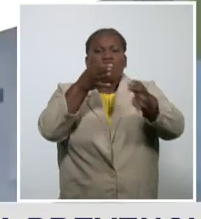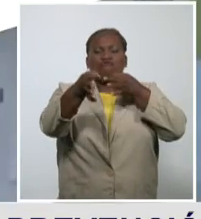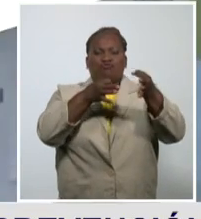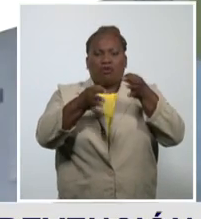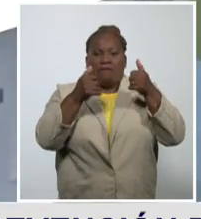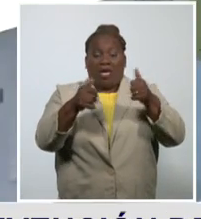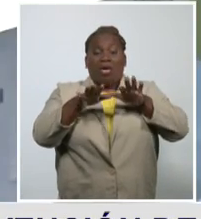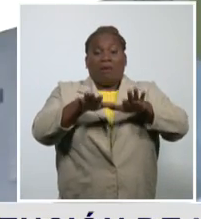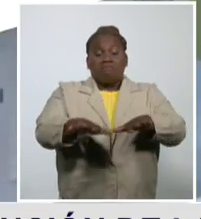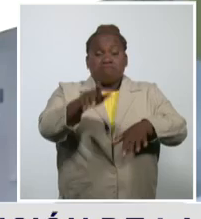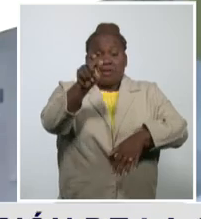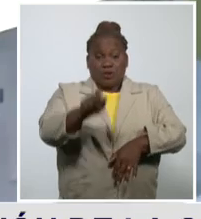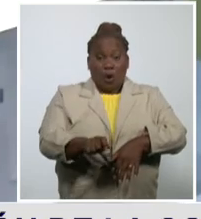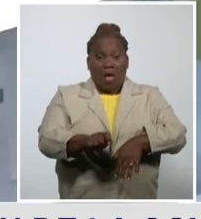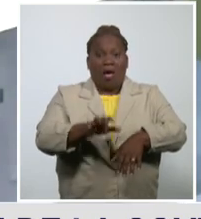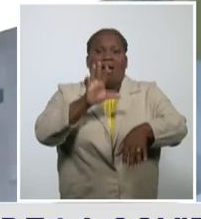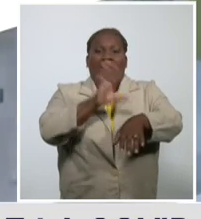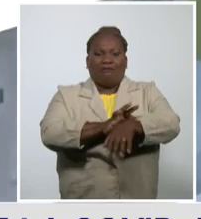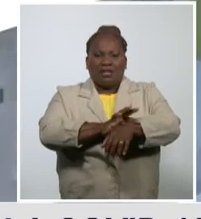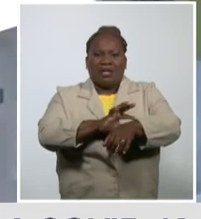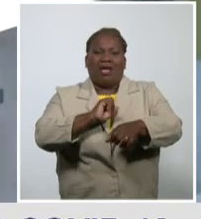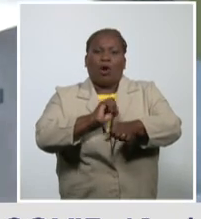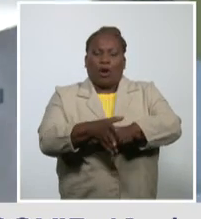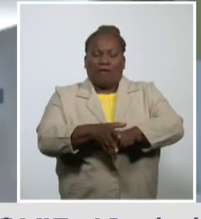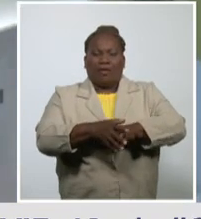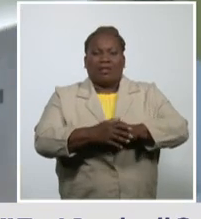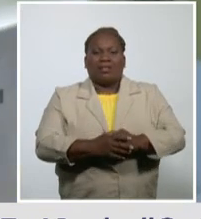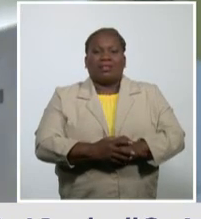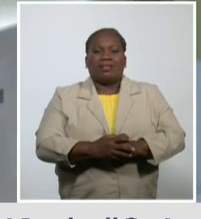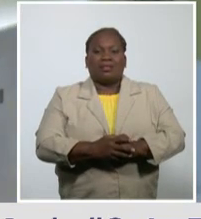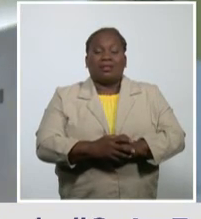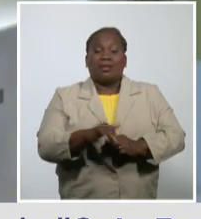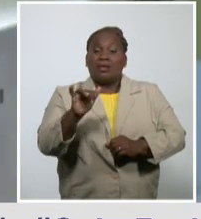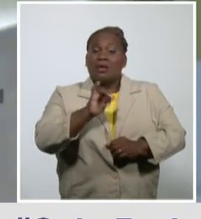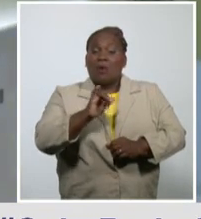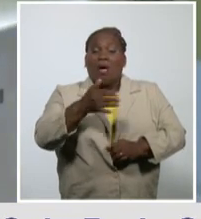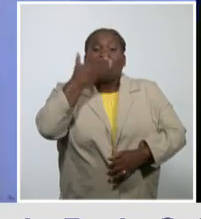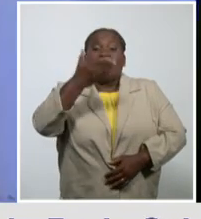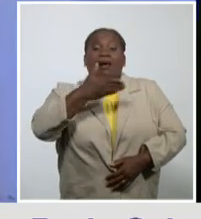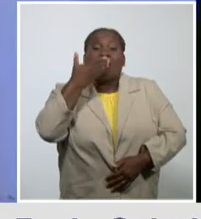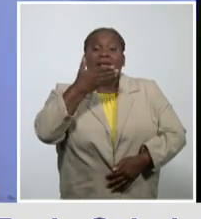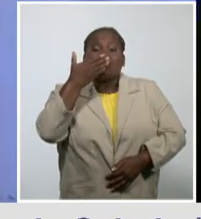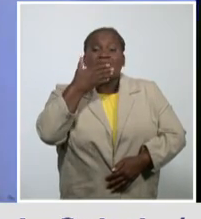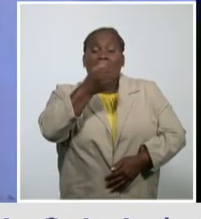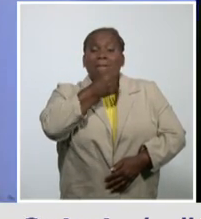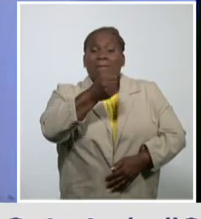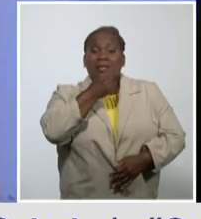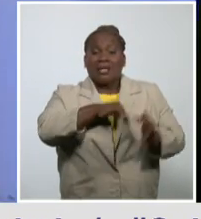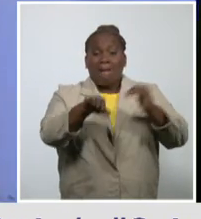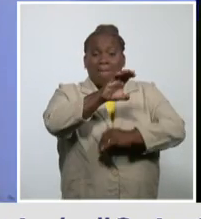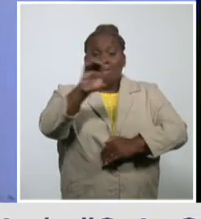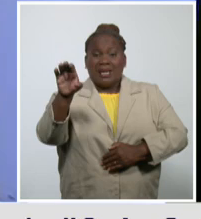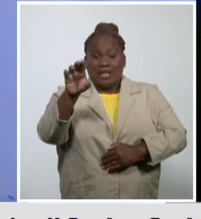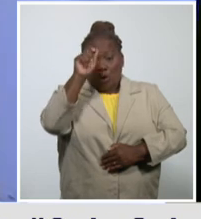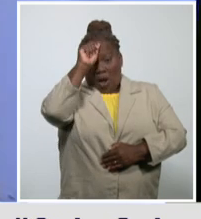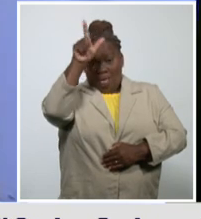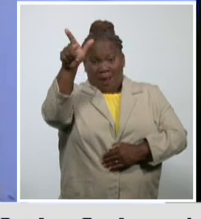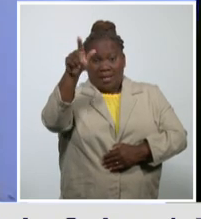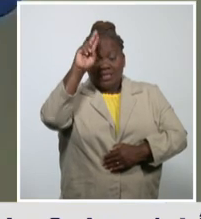que las personas se infecten con el coronavirus. Por su parte, en declaraciones a la prensa, el ministro de Salud de Alemania también